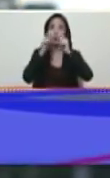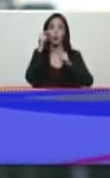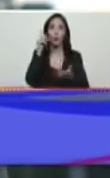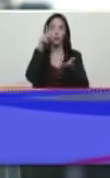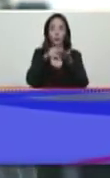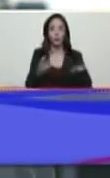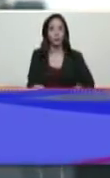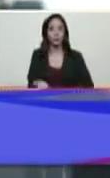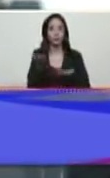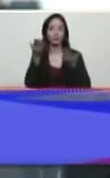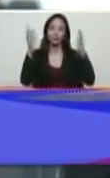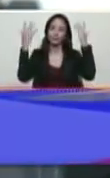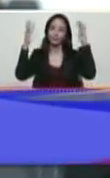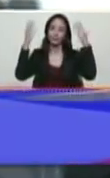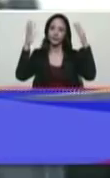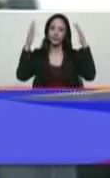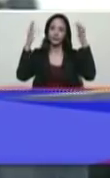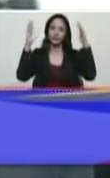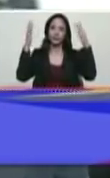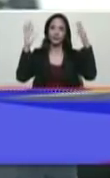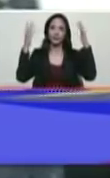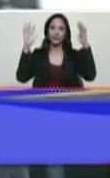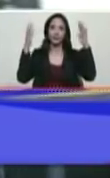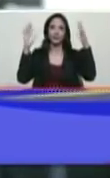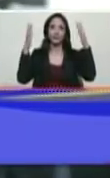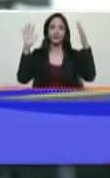padrino ha tenido esta feria.